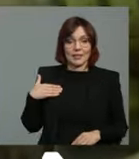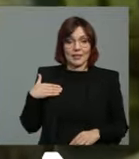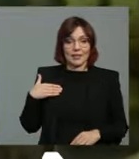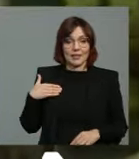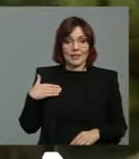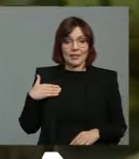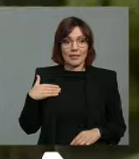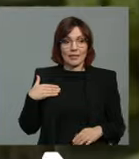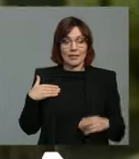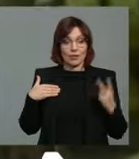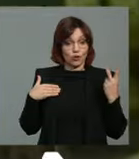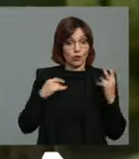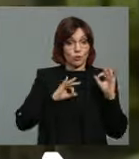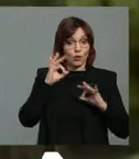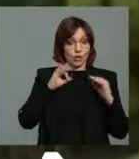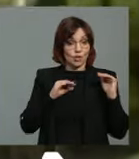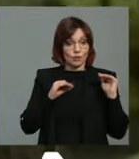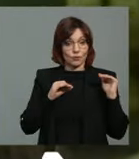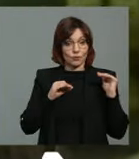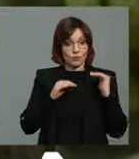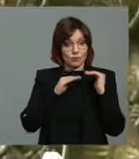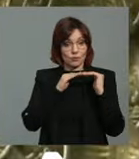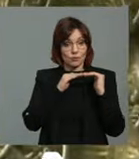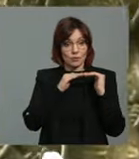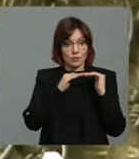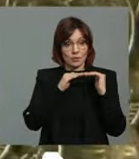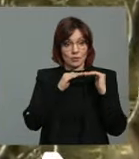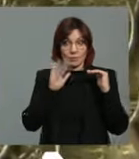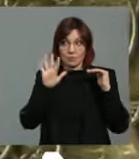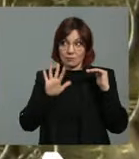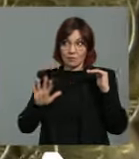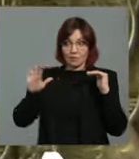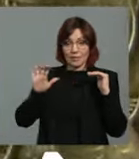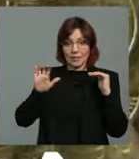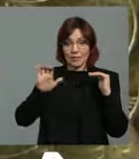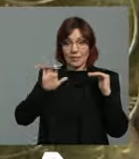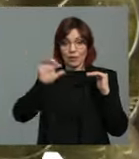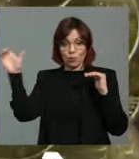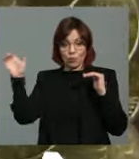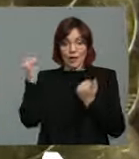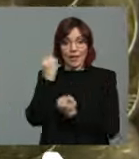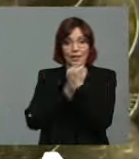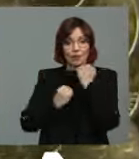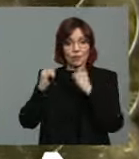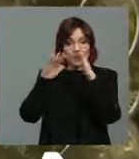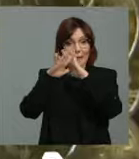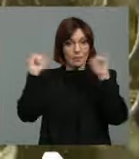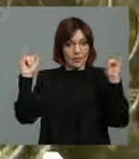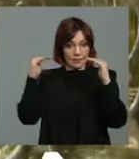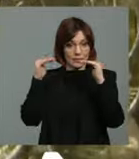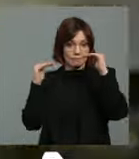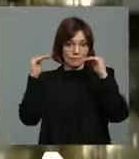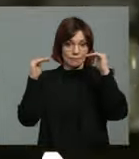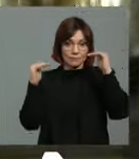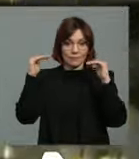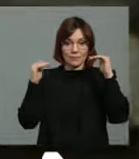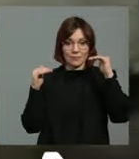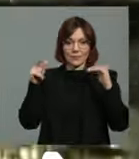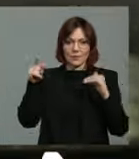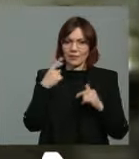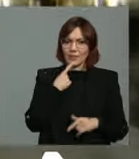mantener adecuada la marcha de la economía en toda la zona Euro entonces ahí Esa es la dificultad que tiene el organismo La balanza que tiene que